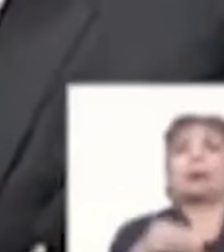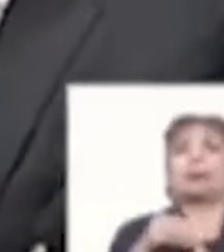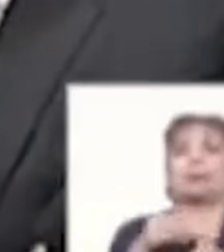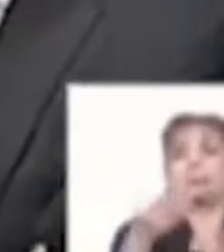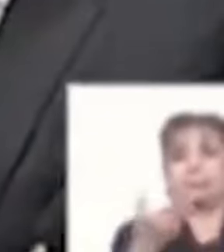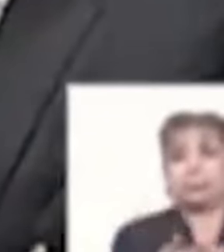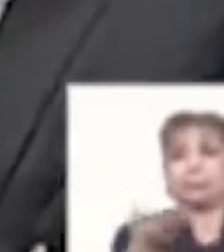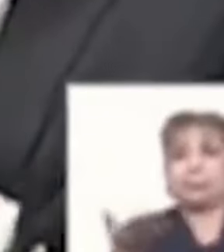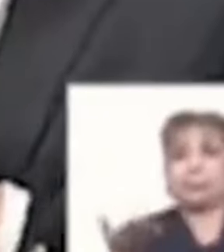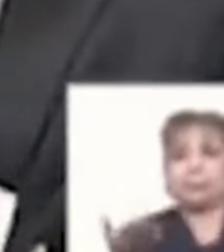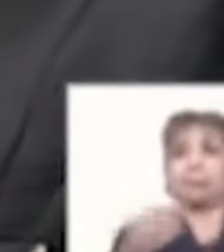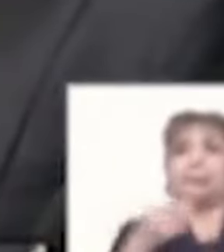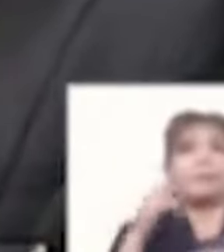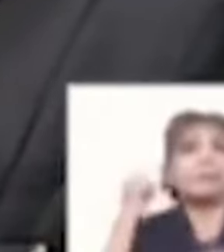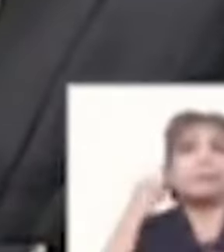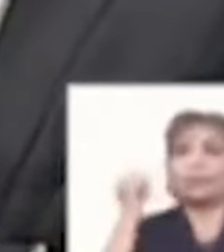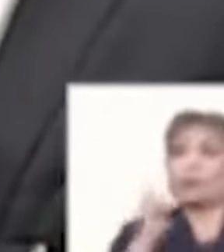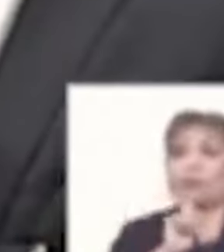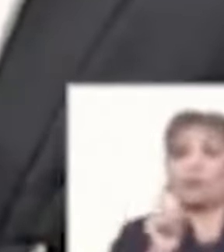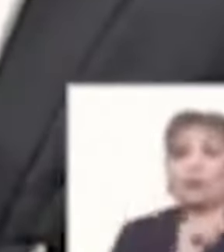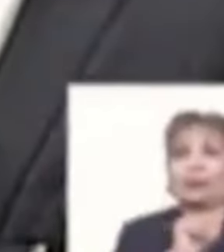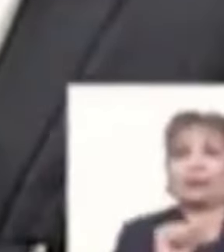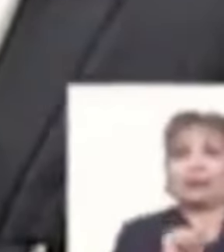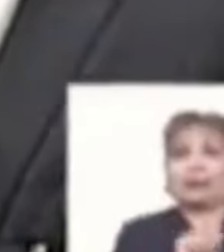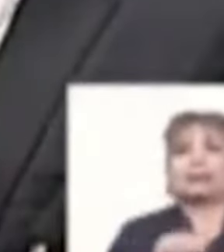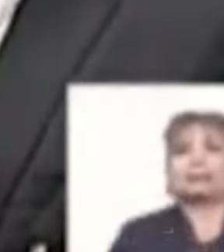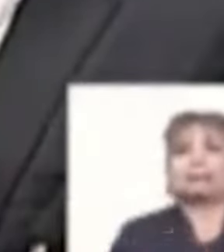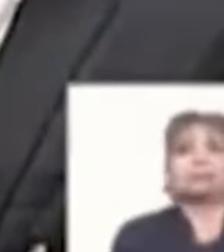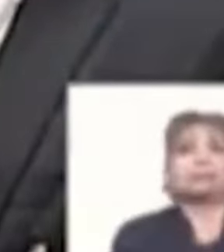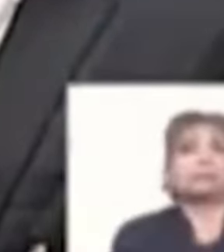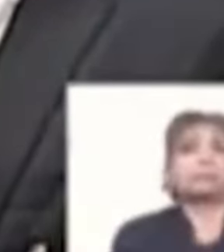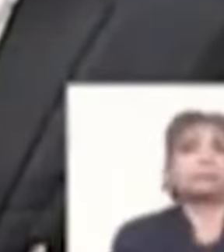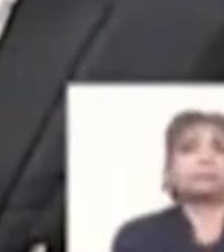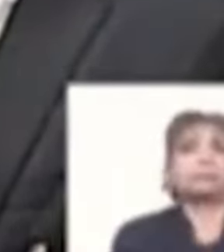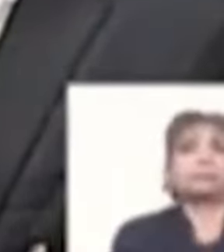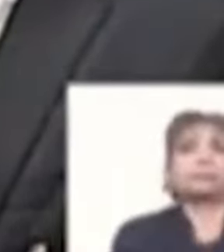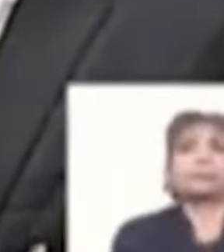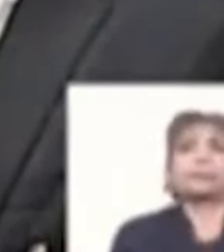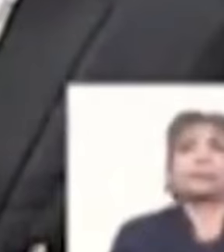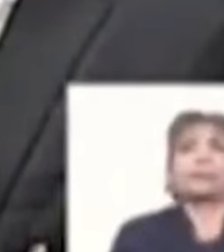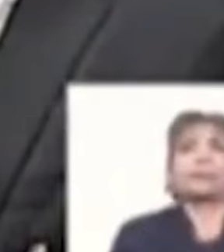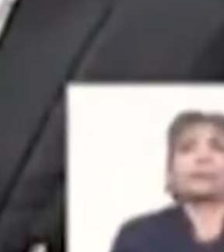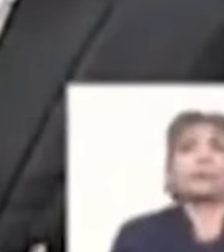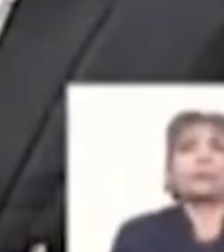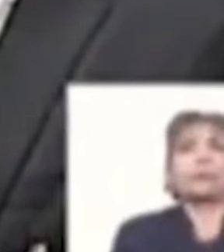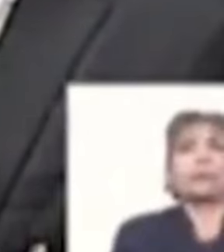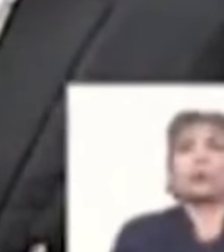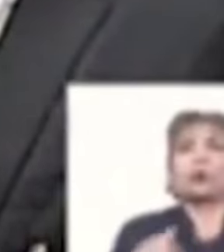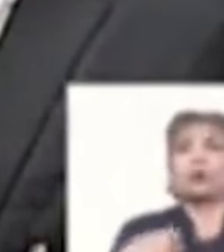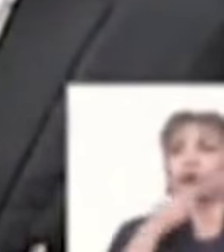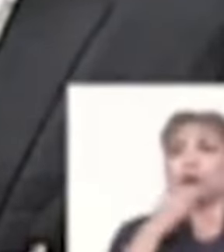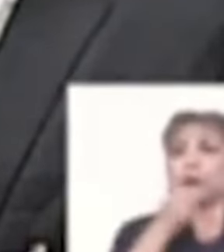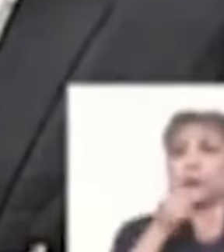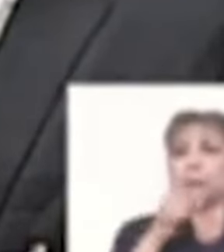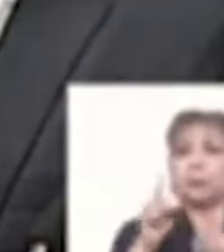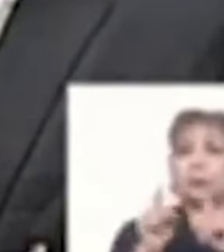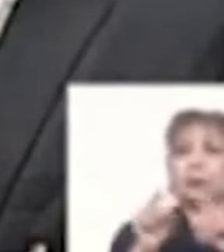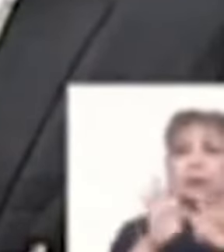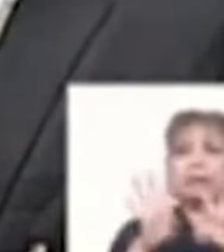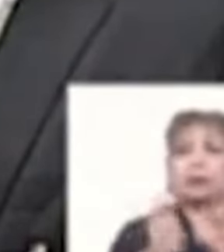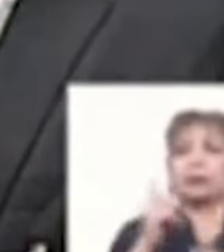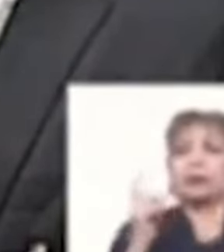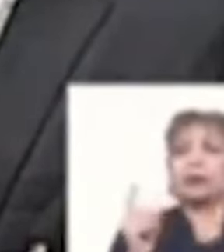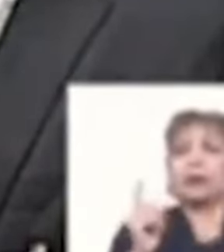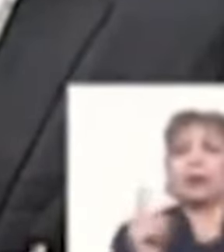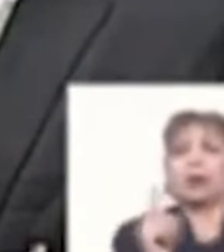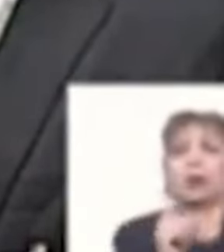poner el audio, que no fue citado por la subcomisión especial. Las entrevistas que hiciéramos en la evaluación de cada uno de